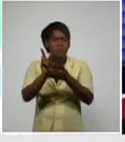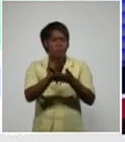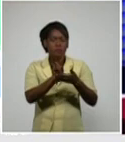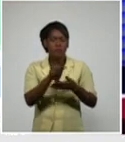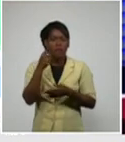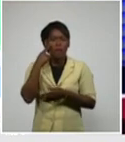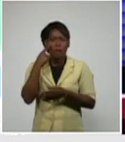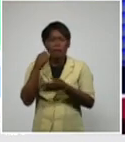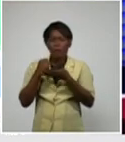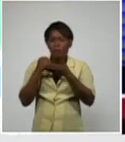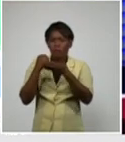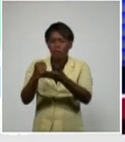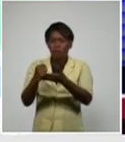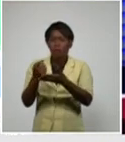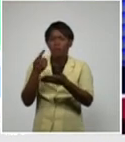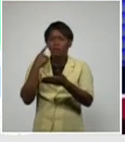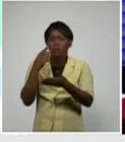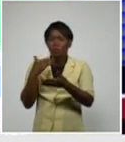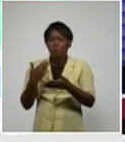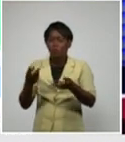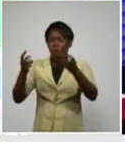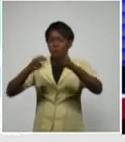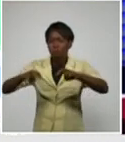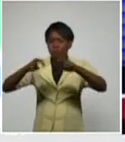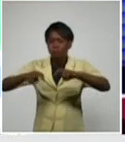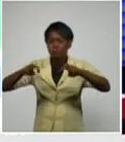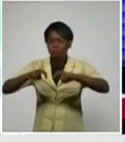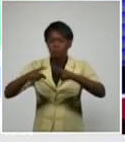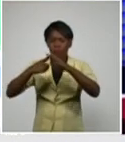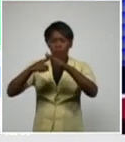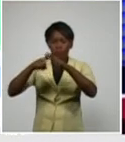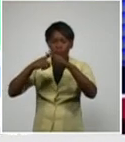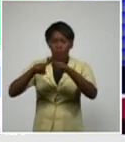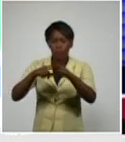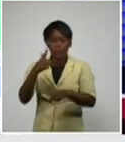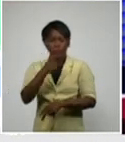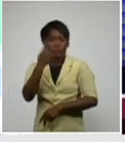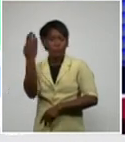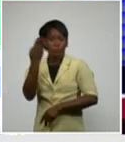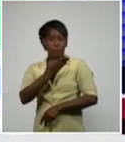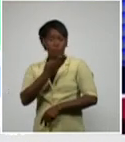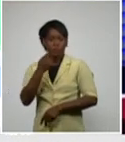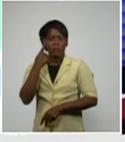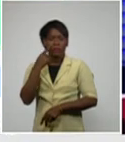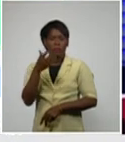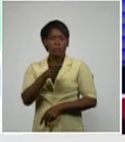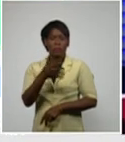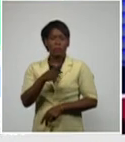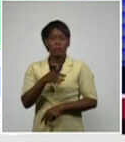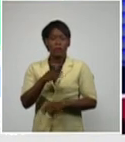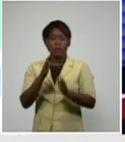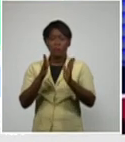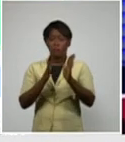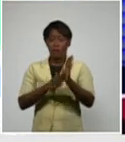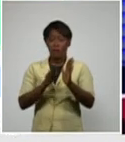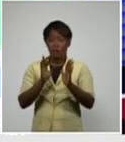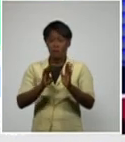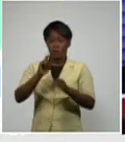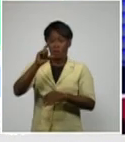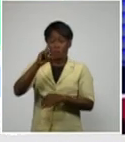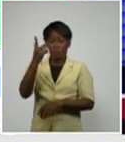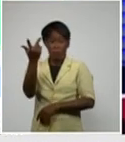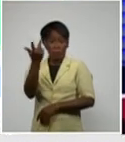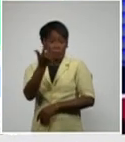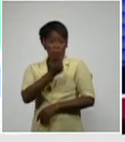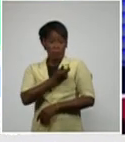apostando por nuestras vacunas, se vio como en el Soberana 2 y